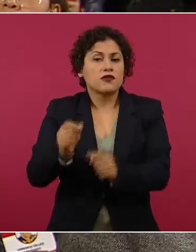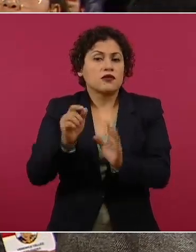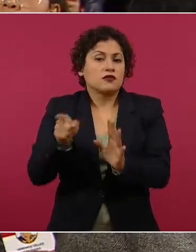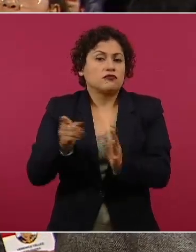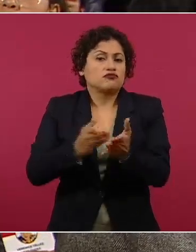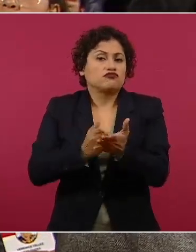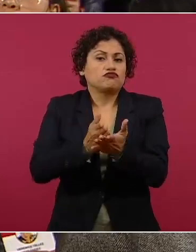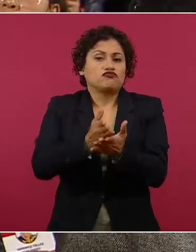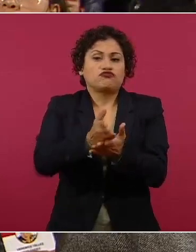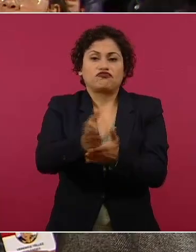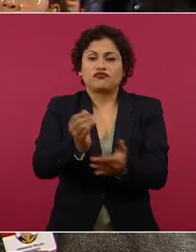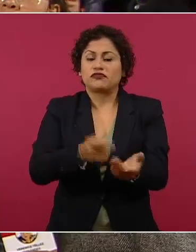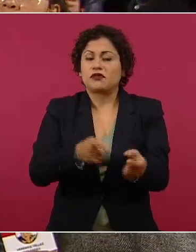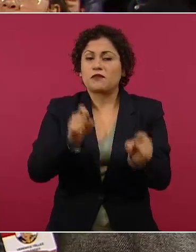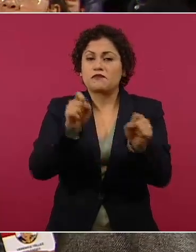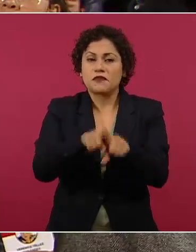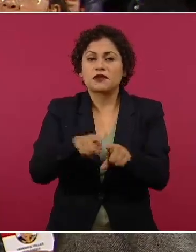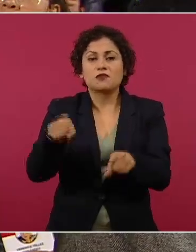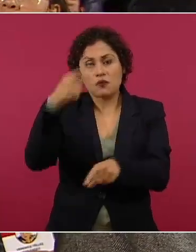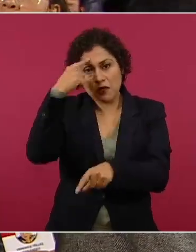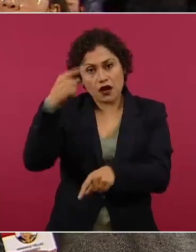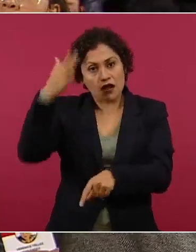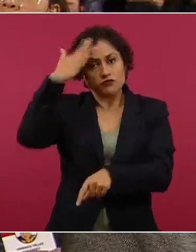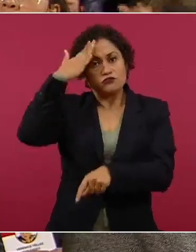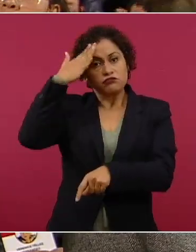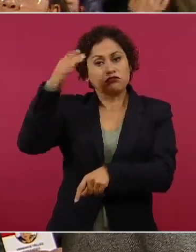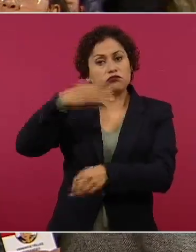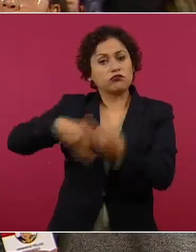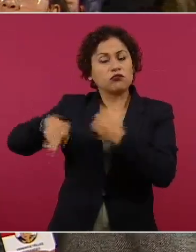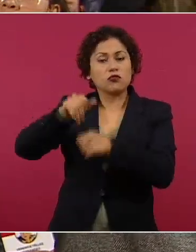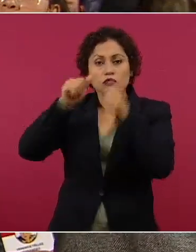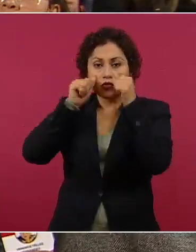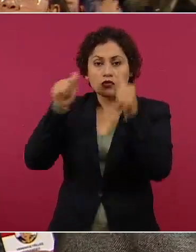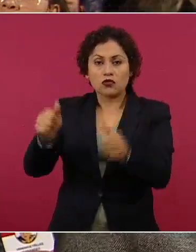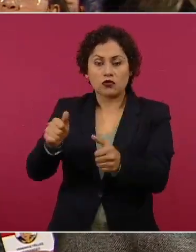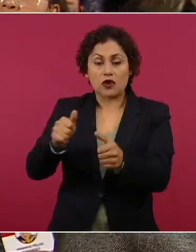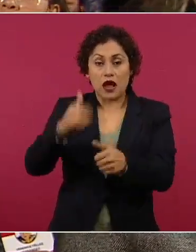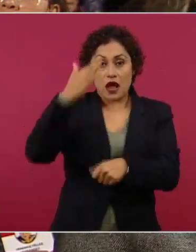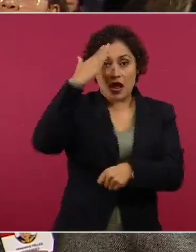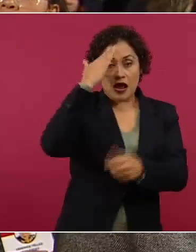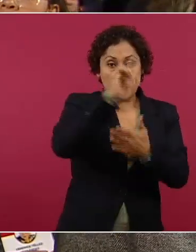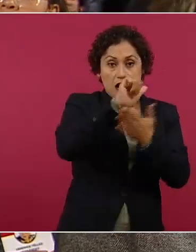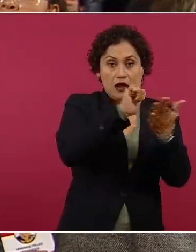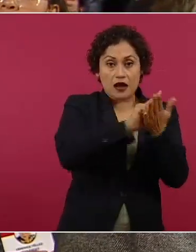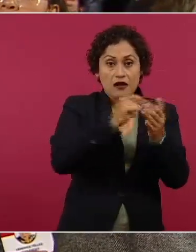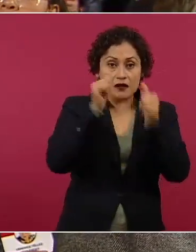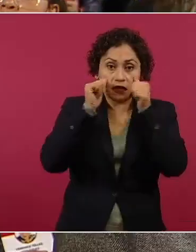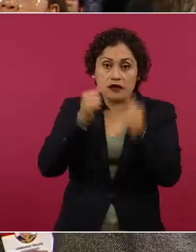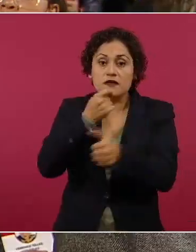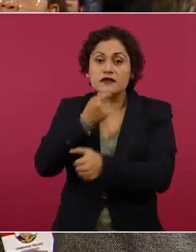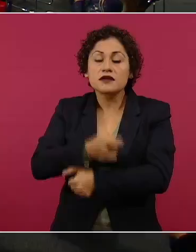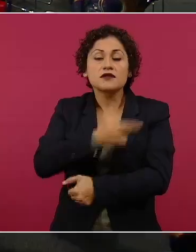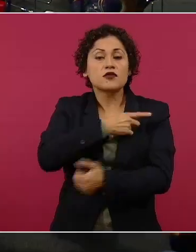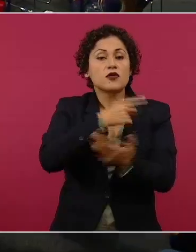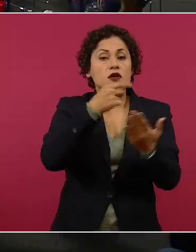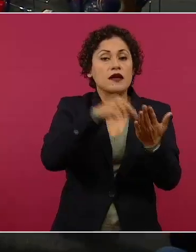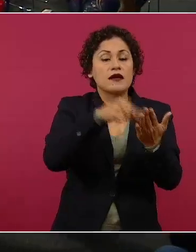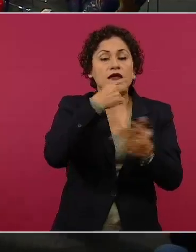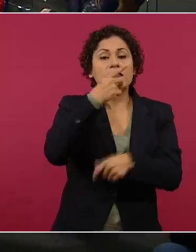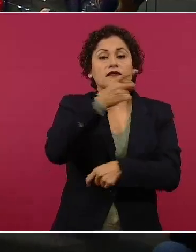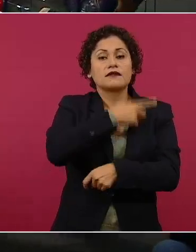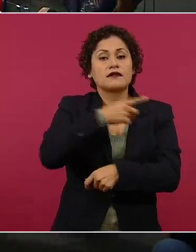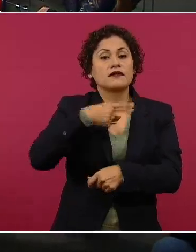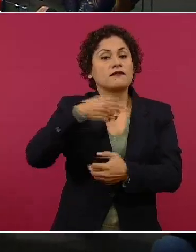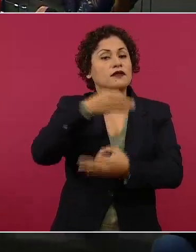respetar el interés superior de la niñez, que señala que todas las decisiones que se tomen deben estar orientadas a su